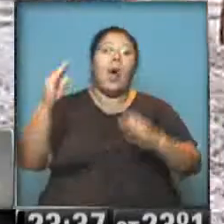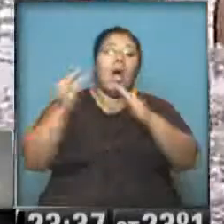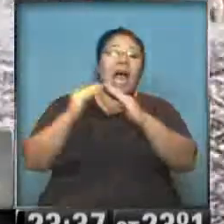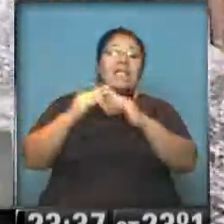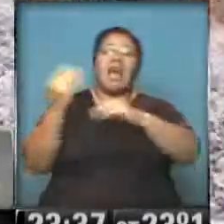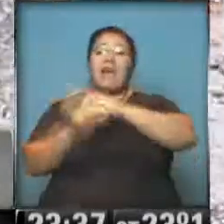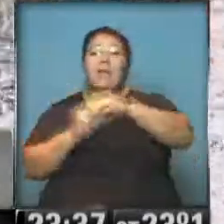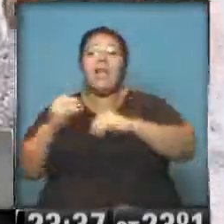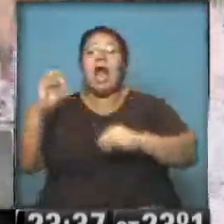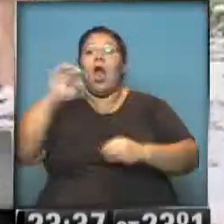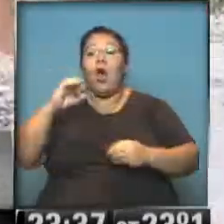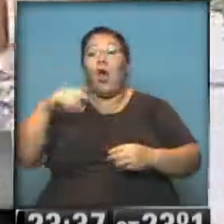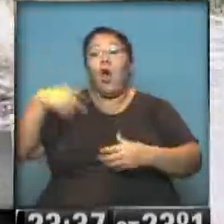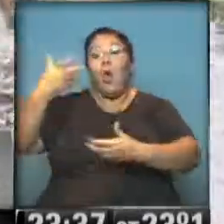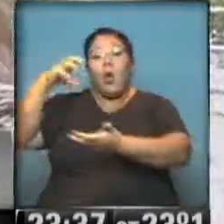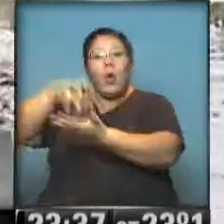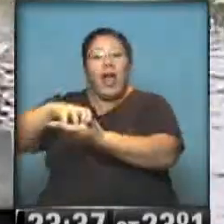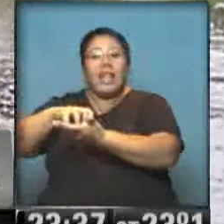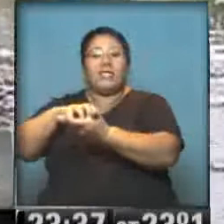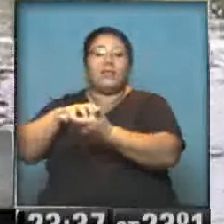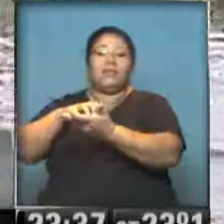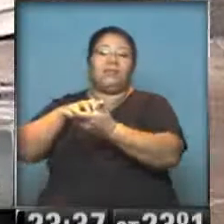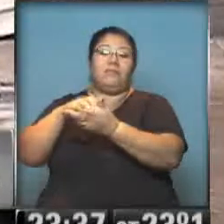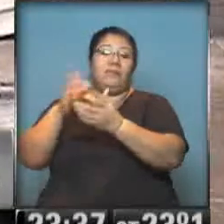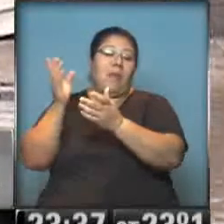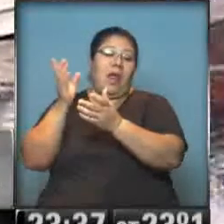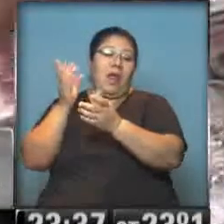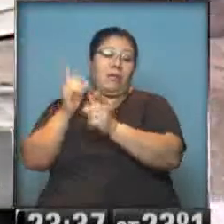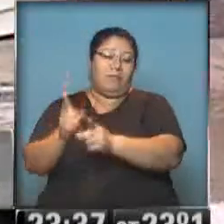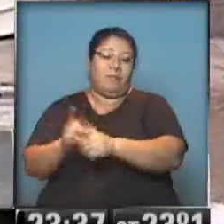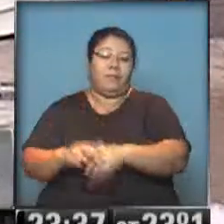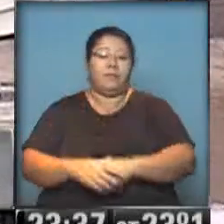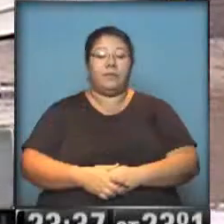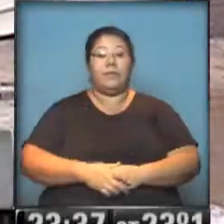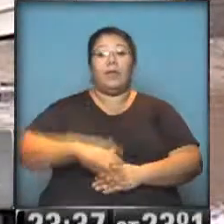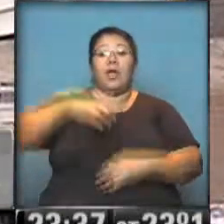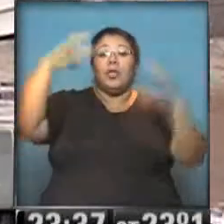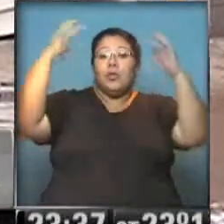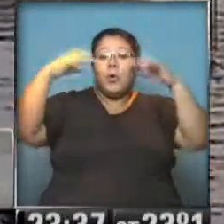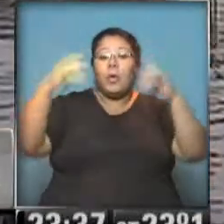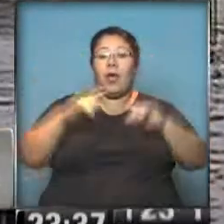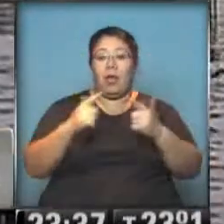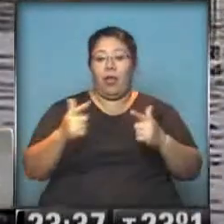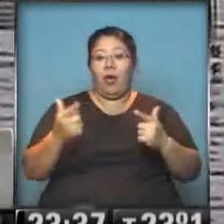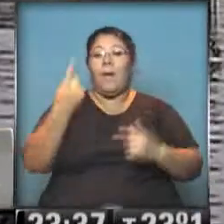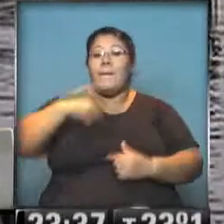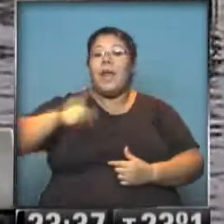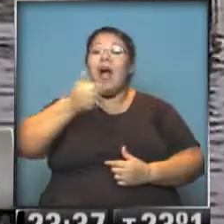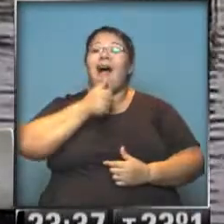de ser necesario. El pronóstico extendido asegura que no se esperan lluvias para las próximas horas. Sin embargo, el agua no baja.